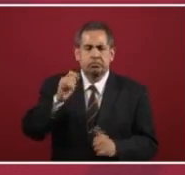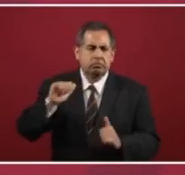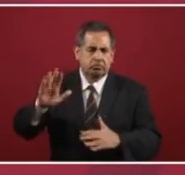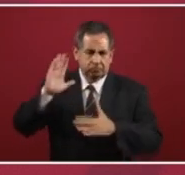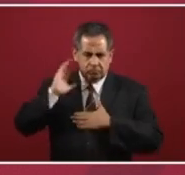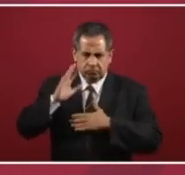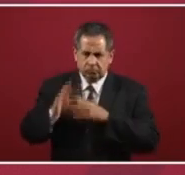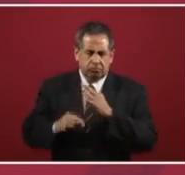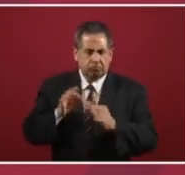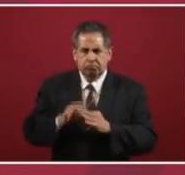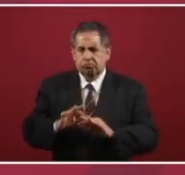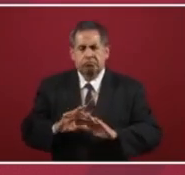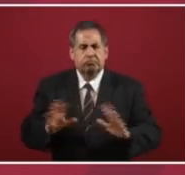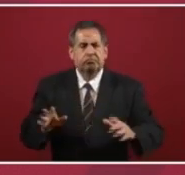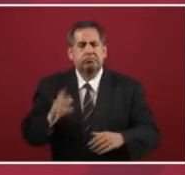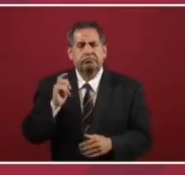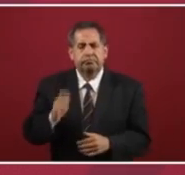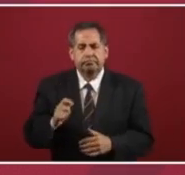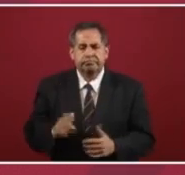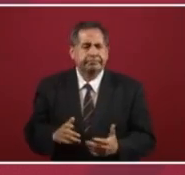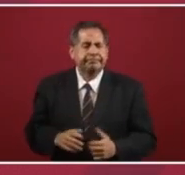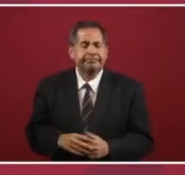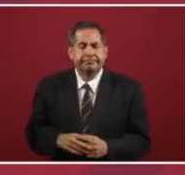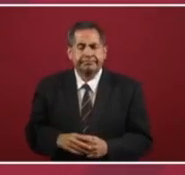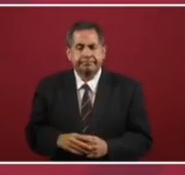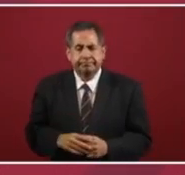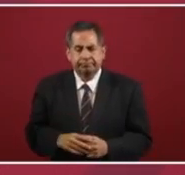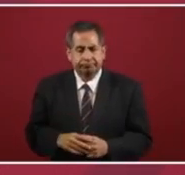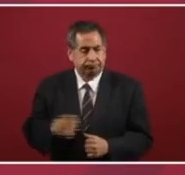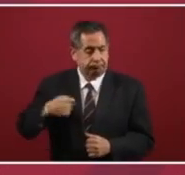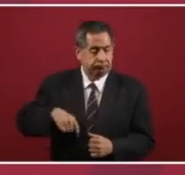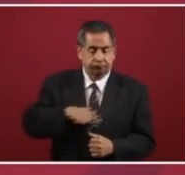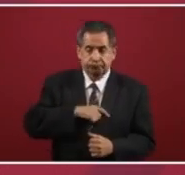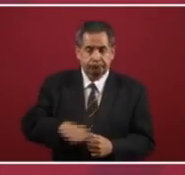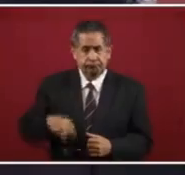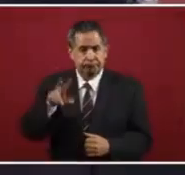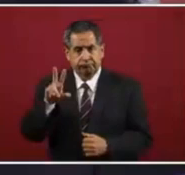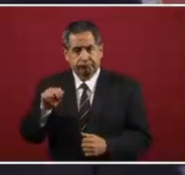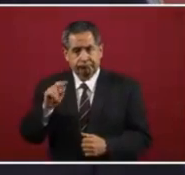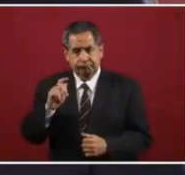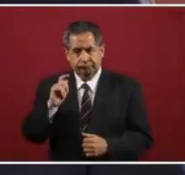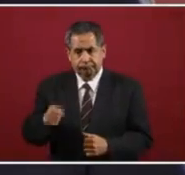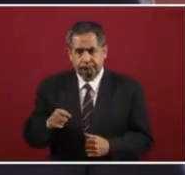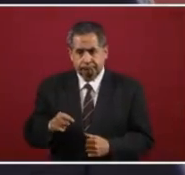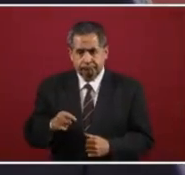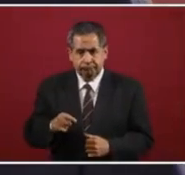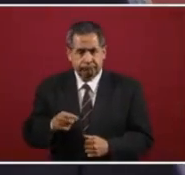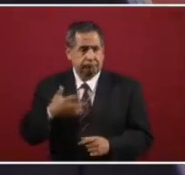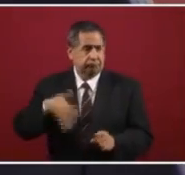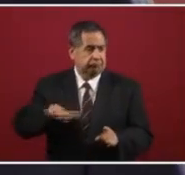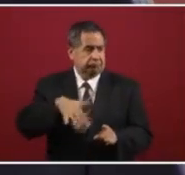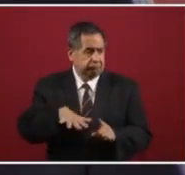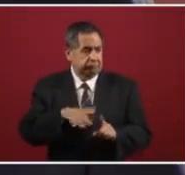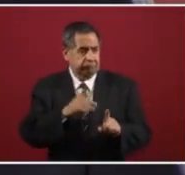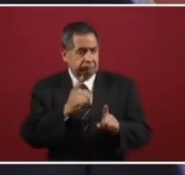compromiso de que no íbamos a desatar la persecución,